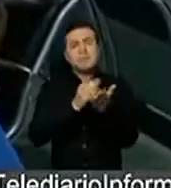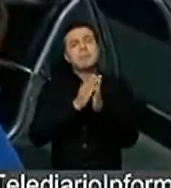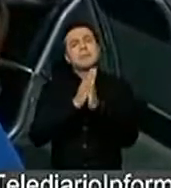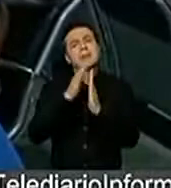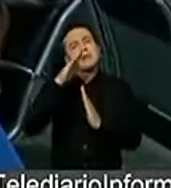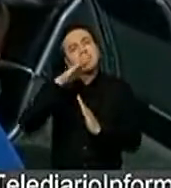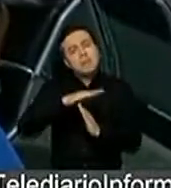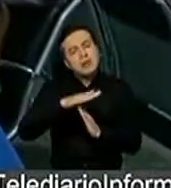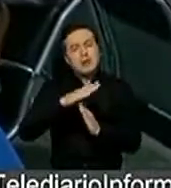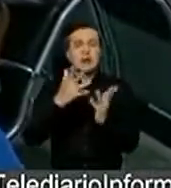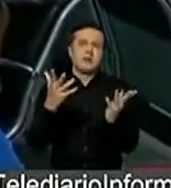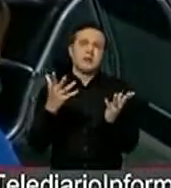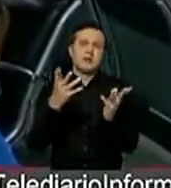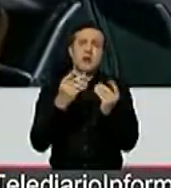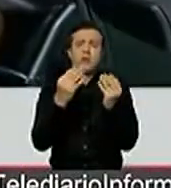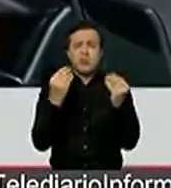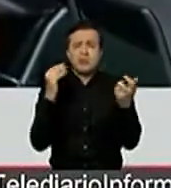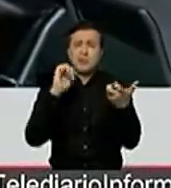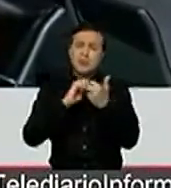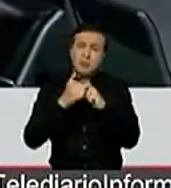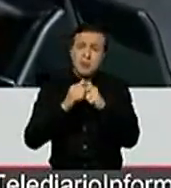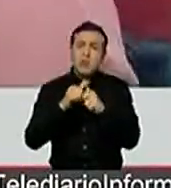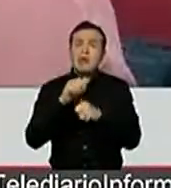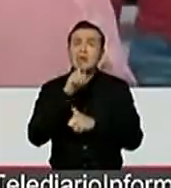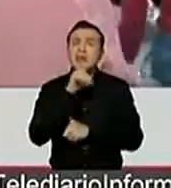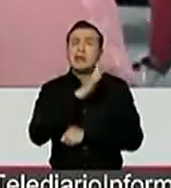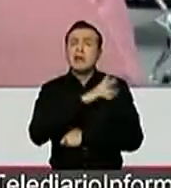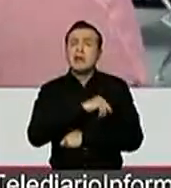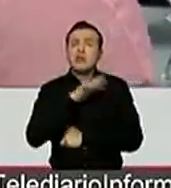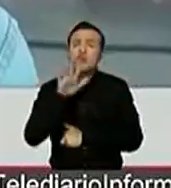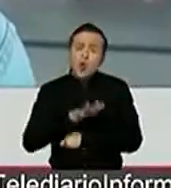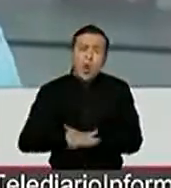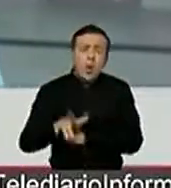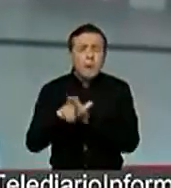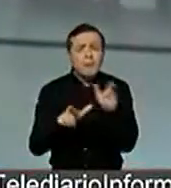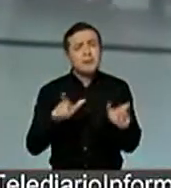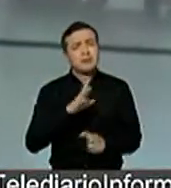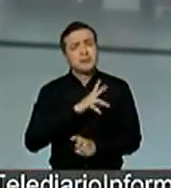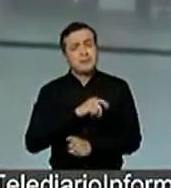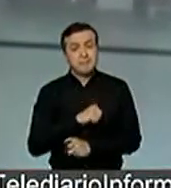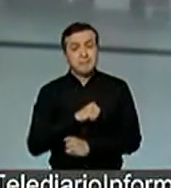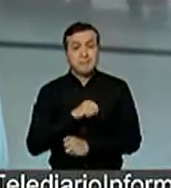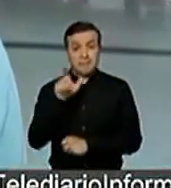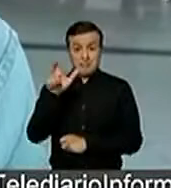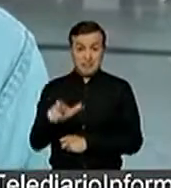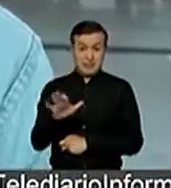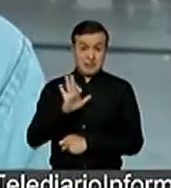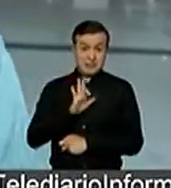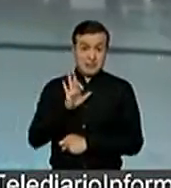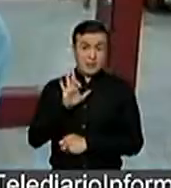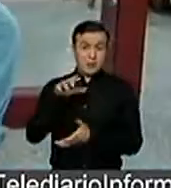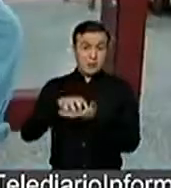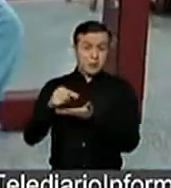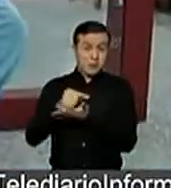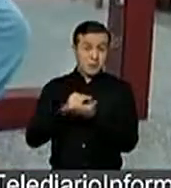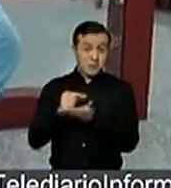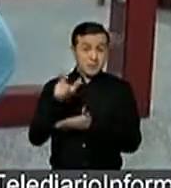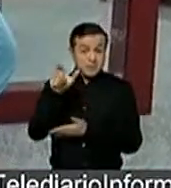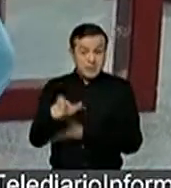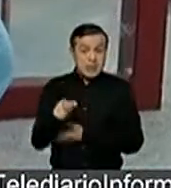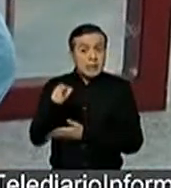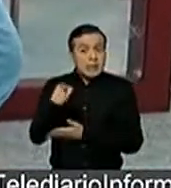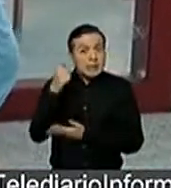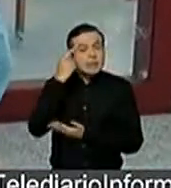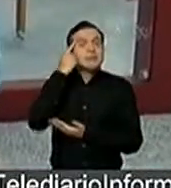más por tantos problemas es el pueblo. Joir Barreiro es interventor técnico de Fede Guayas y tiene en